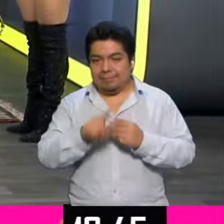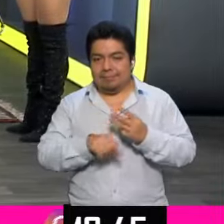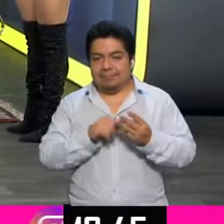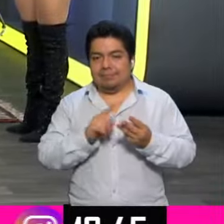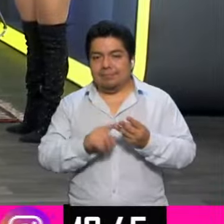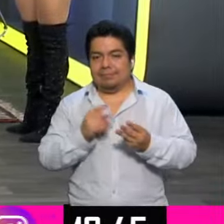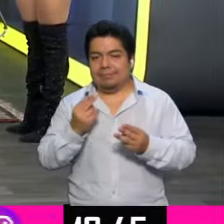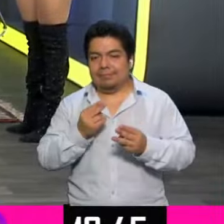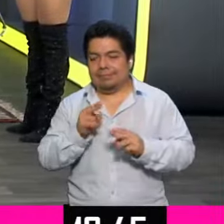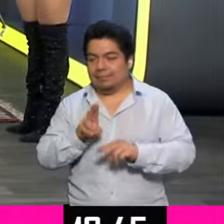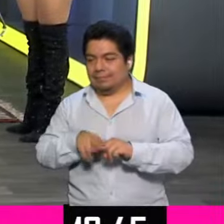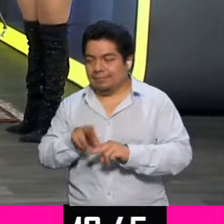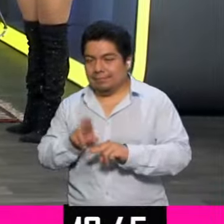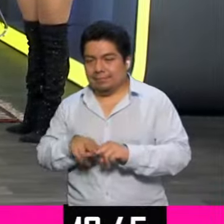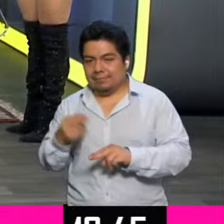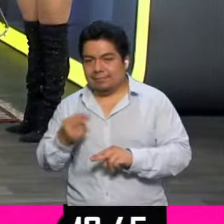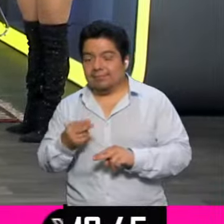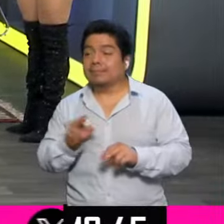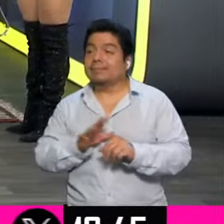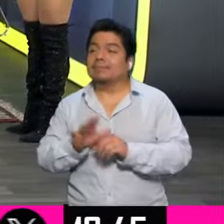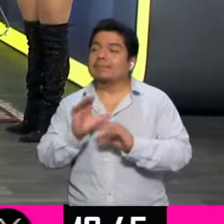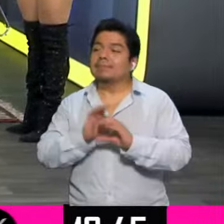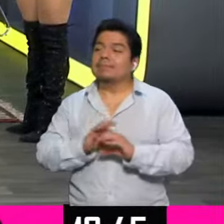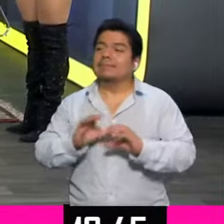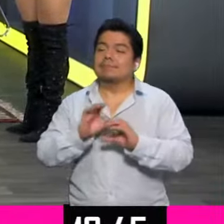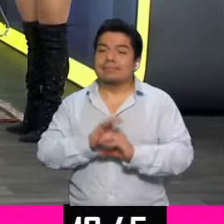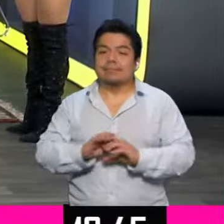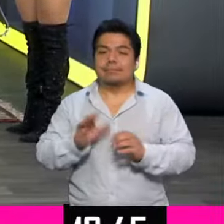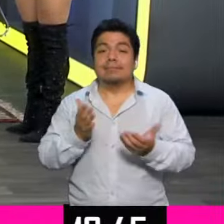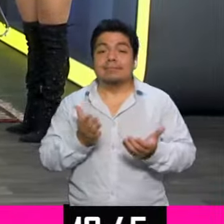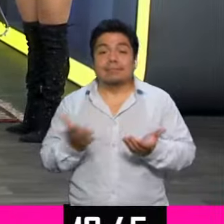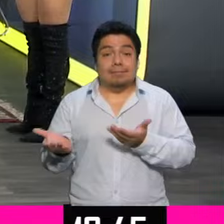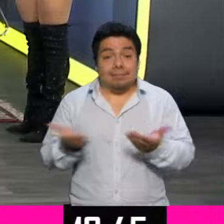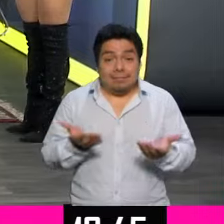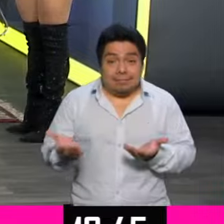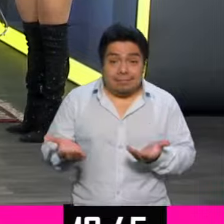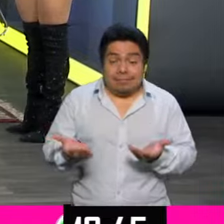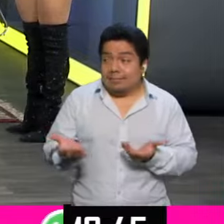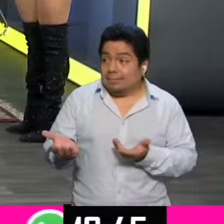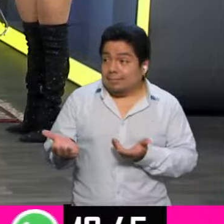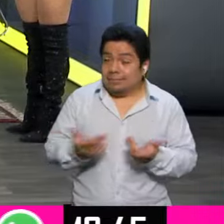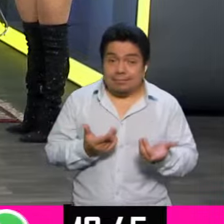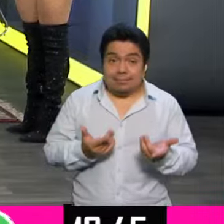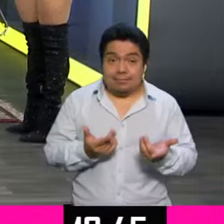para tomar esta Vámonos. Foto. Vámonos. Oye, ¿con qué rolita nos despedimos, compañero? Nos despedimos con...